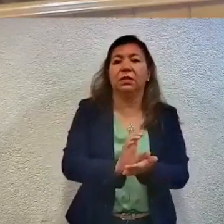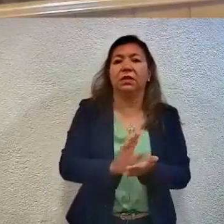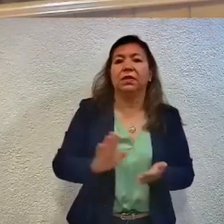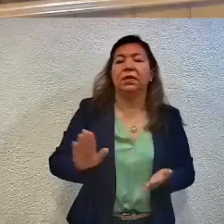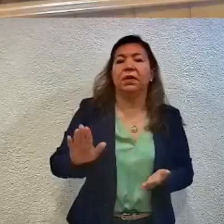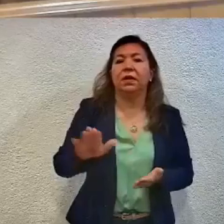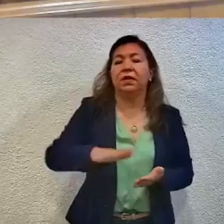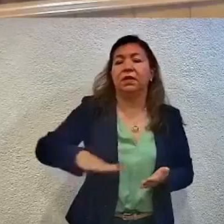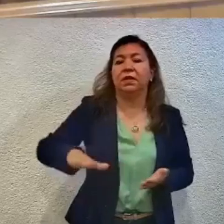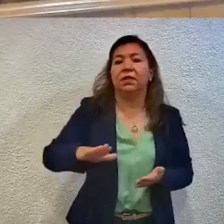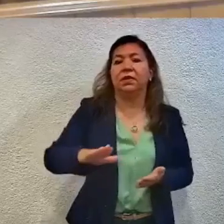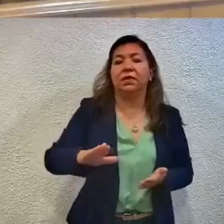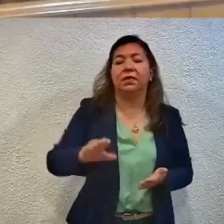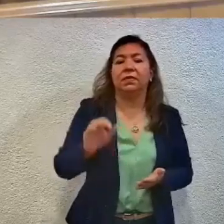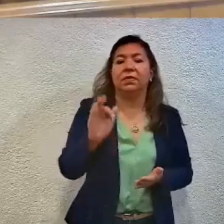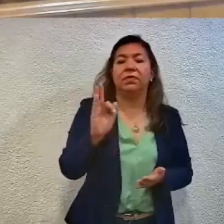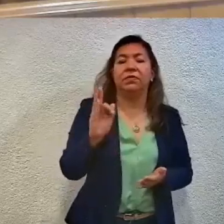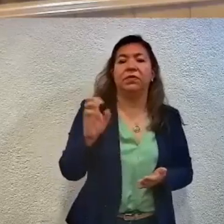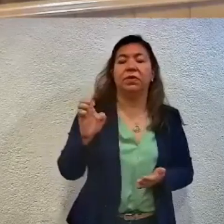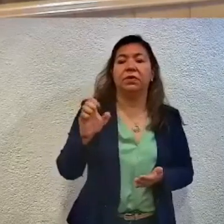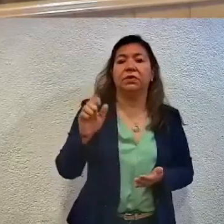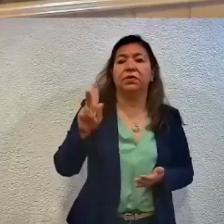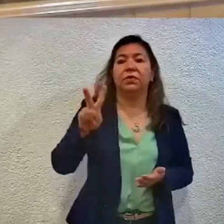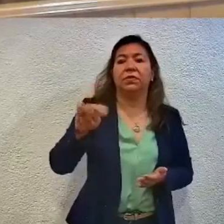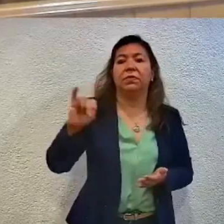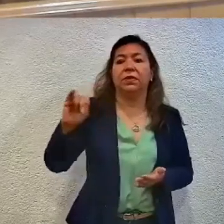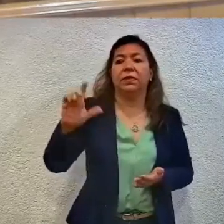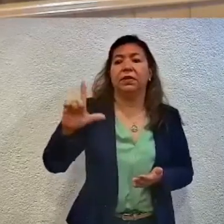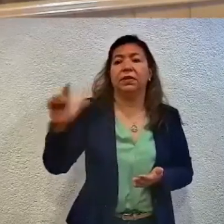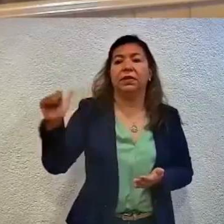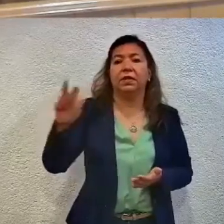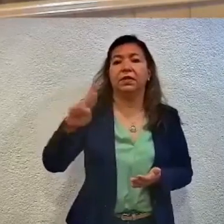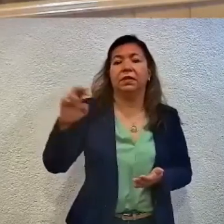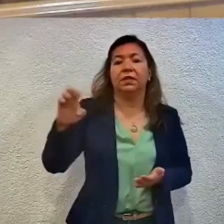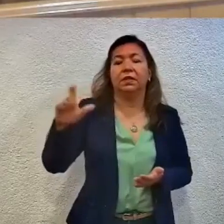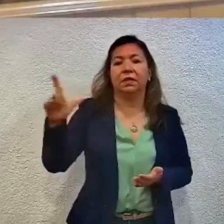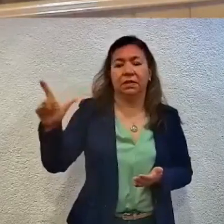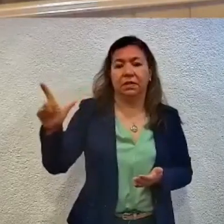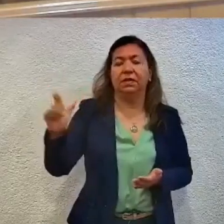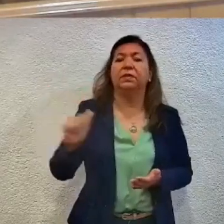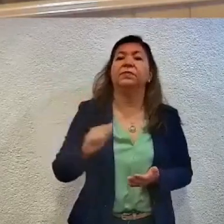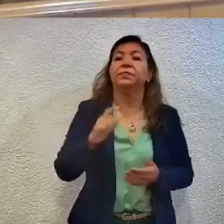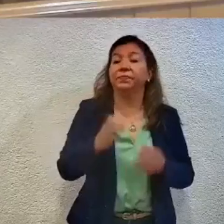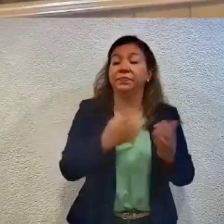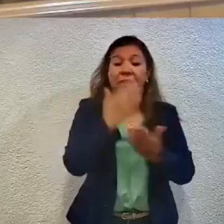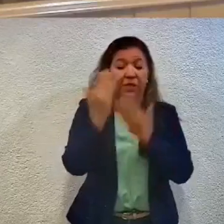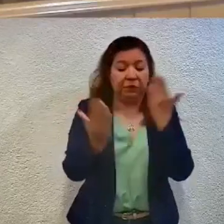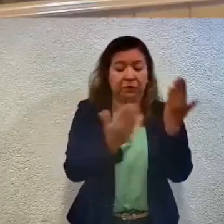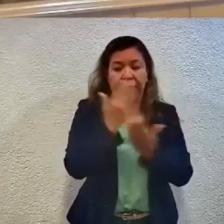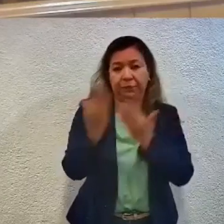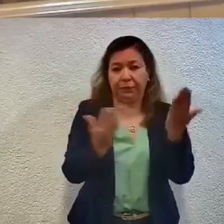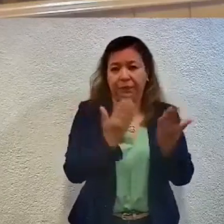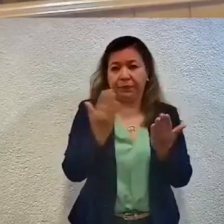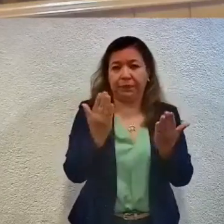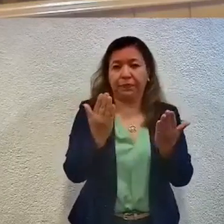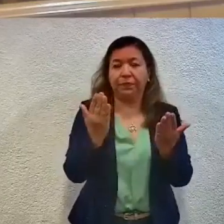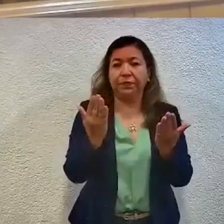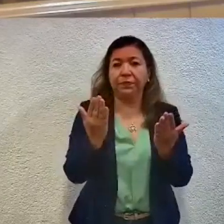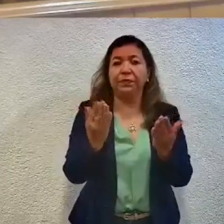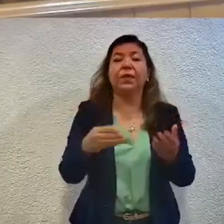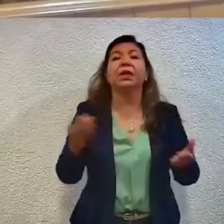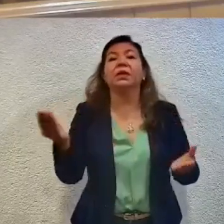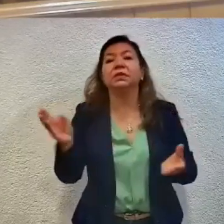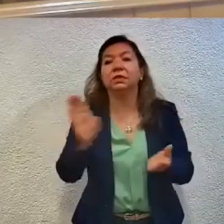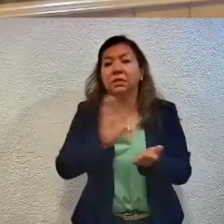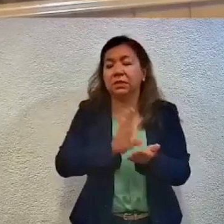Ayuntamiento de Florencio Villarreal Guerrero por el Consejo Distrital 15. Previo al estudio de fondo, en el proyecto